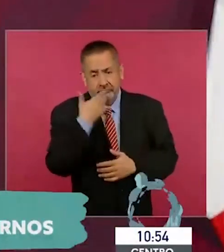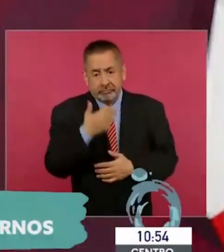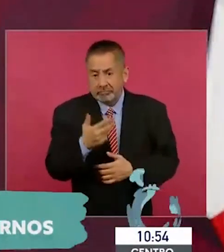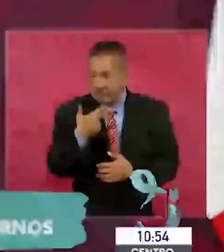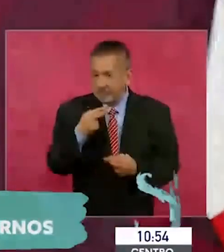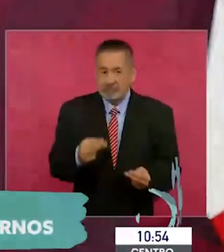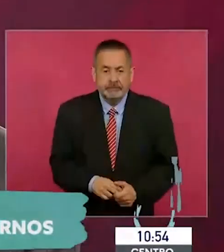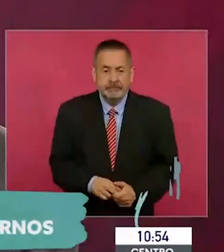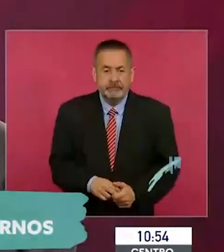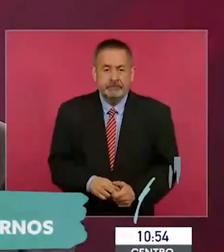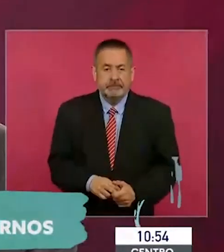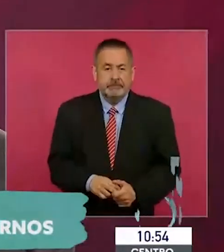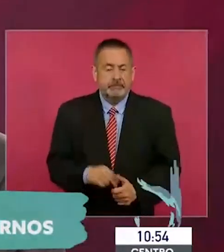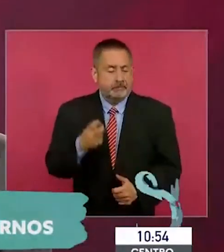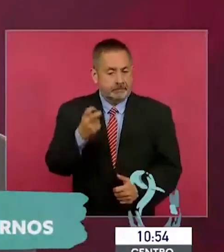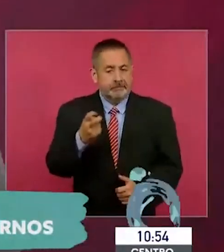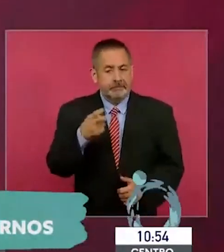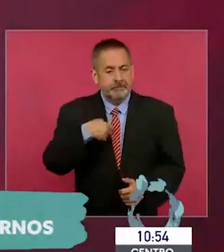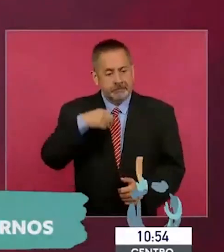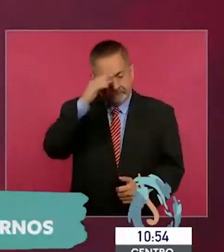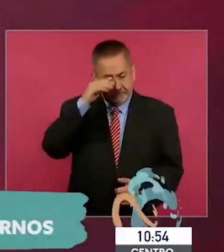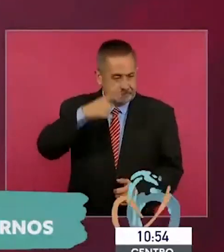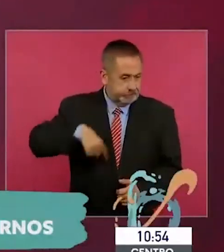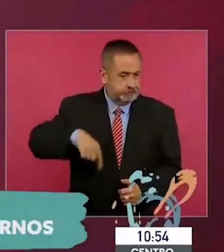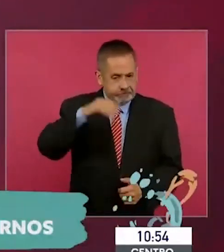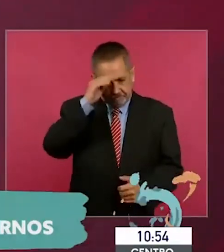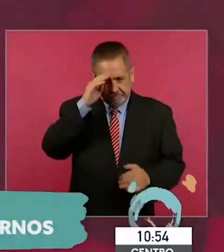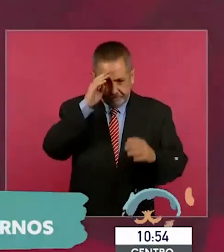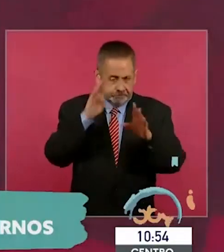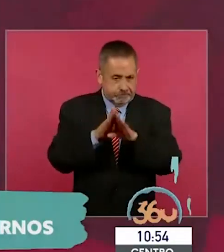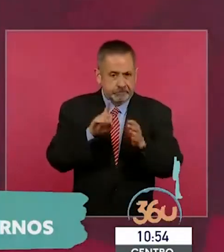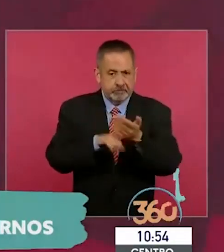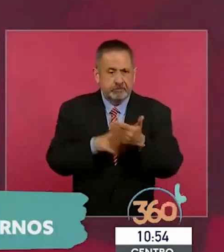buen negocio. Entonces, en eso estamos.